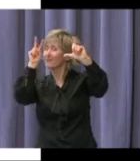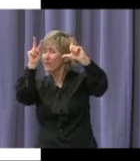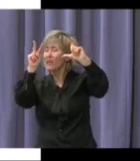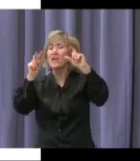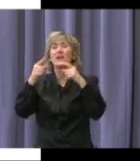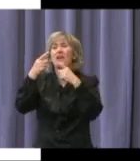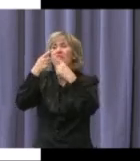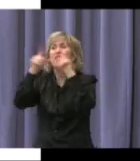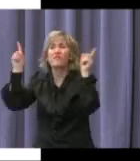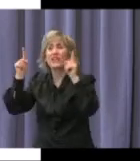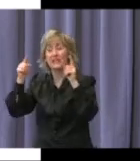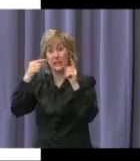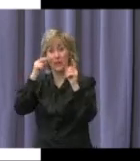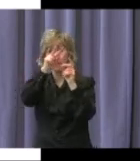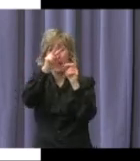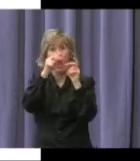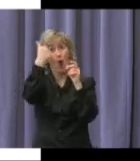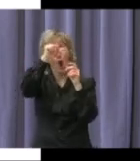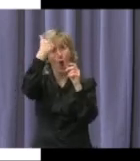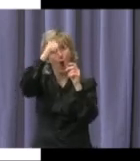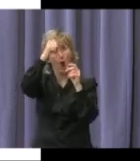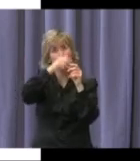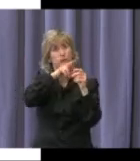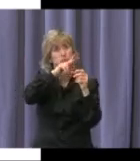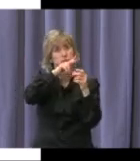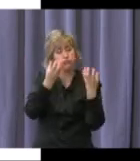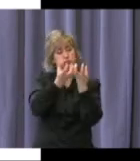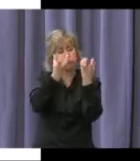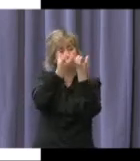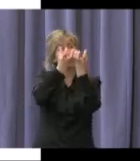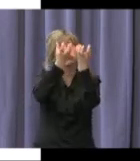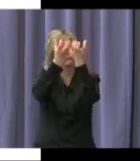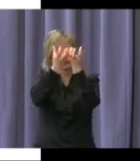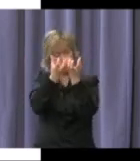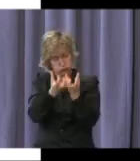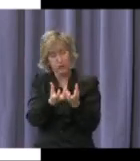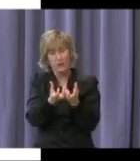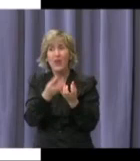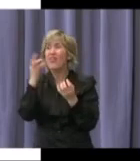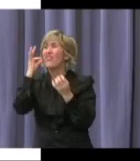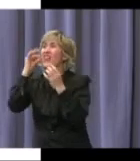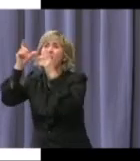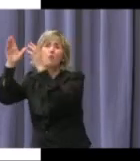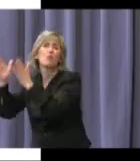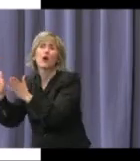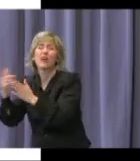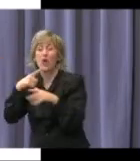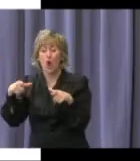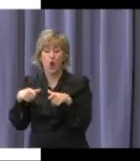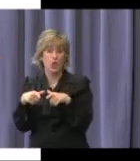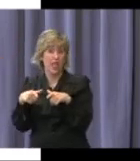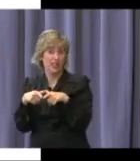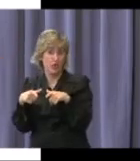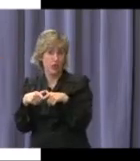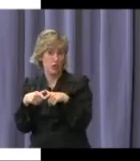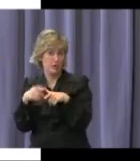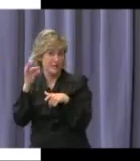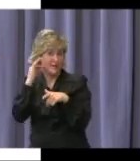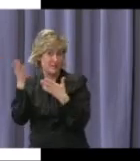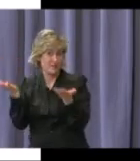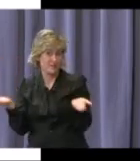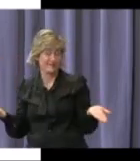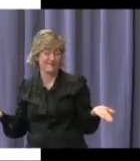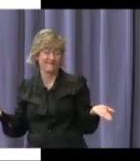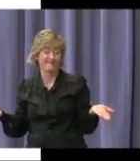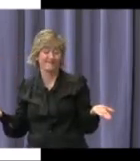las mujeres, que lo más que vamos a encontrar sobre los genitales femeninos prácticamente es que es algo, es un coñazo y poco más. Practicar la